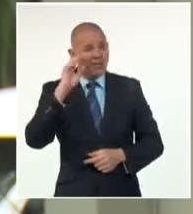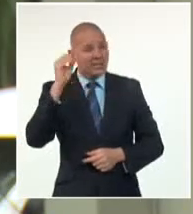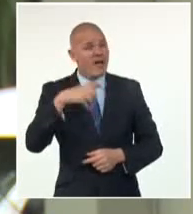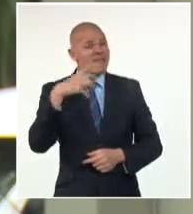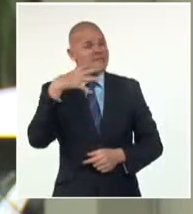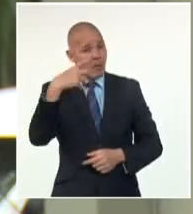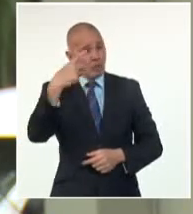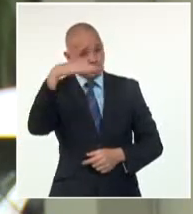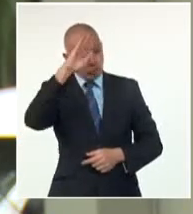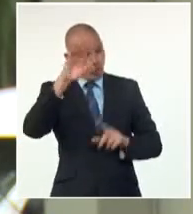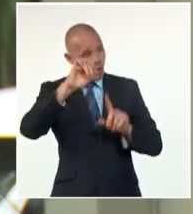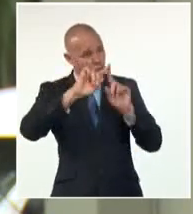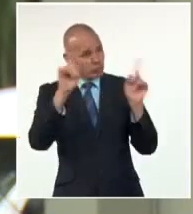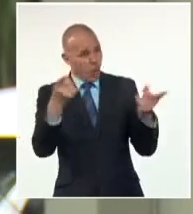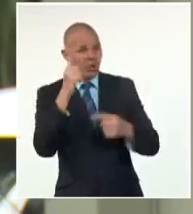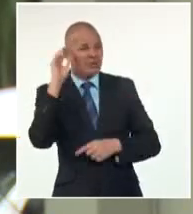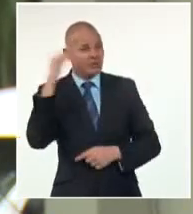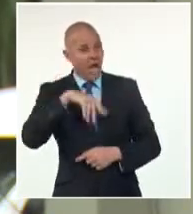respeta por ese desarrollo